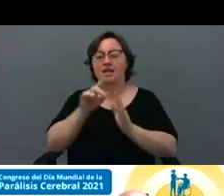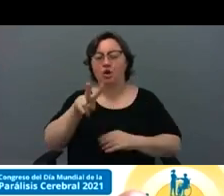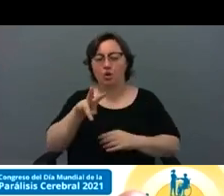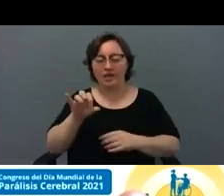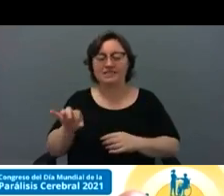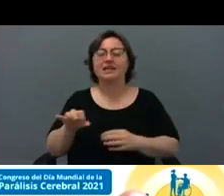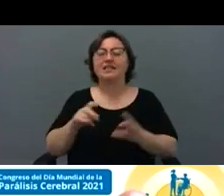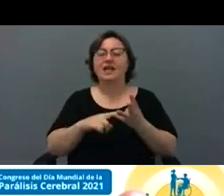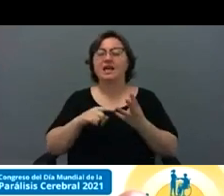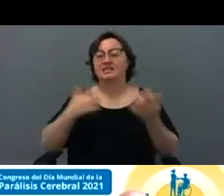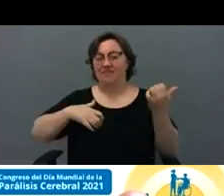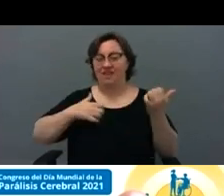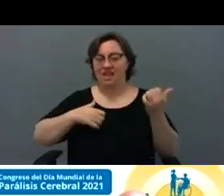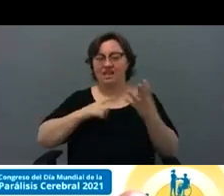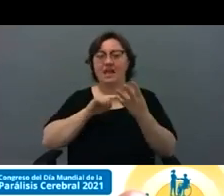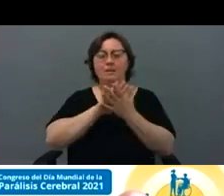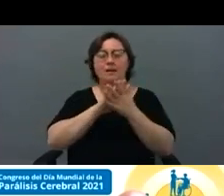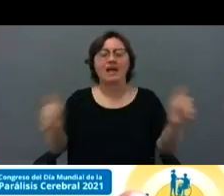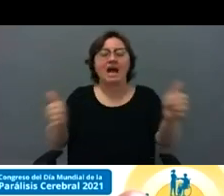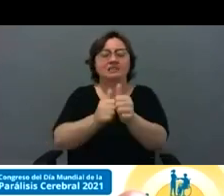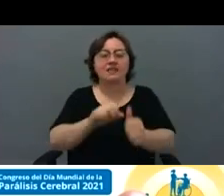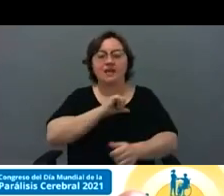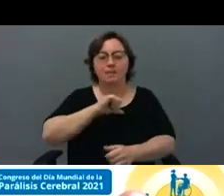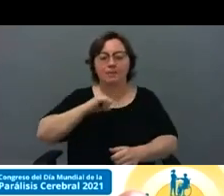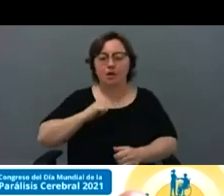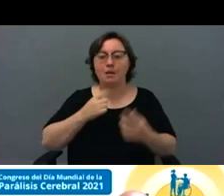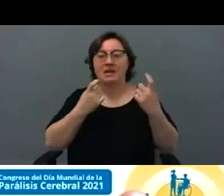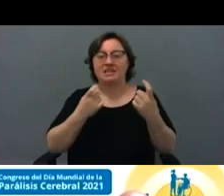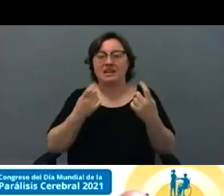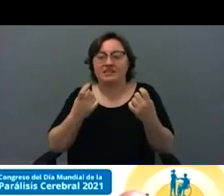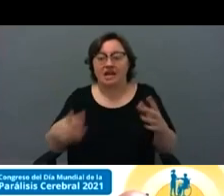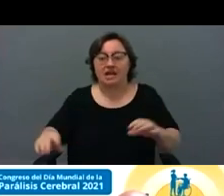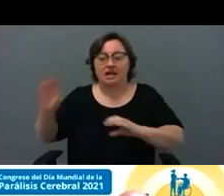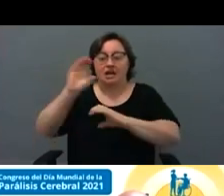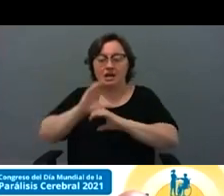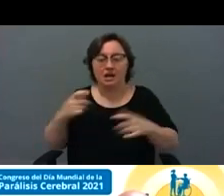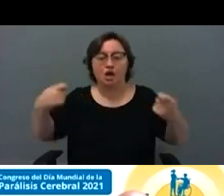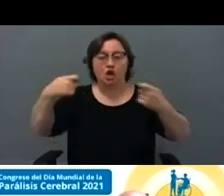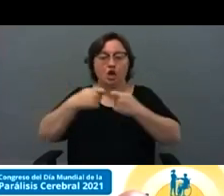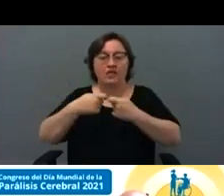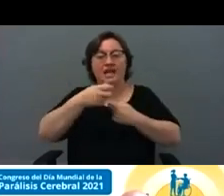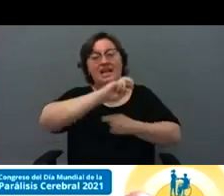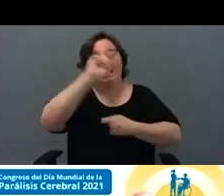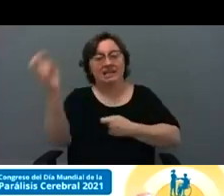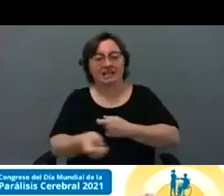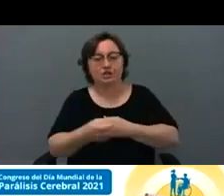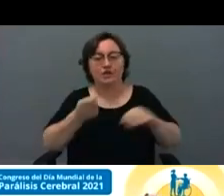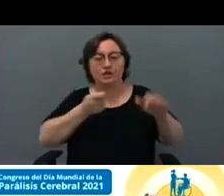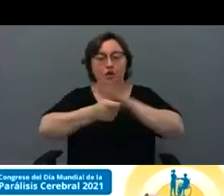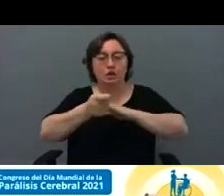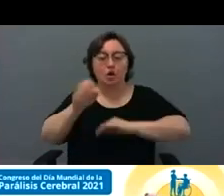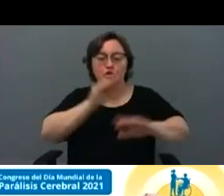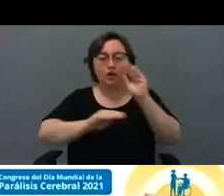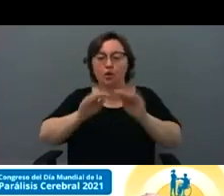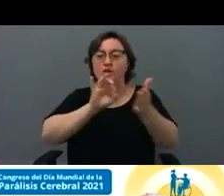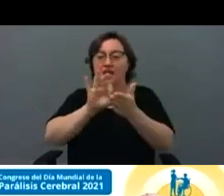de la asistencia personal y su necesaria compatibilidad con el resto de soluciones y